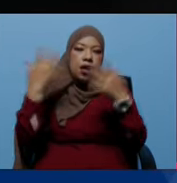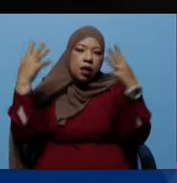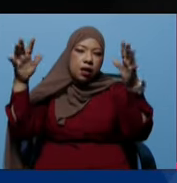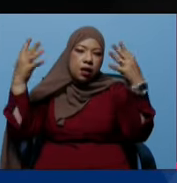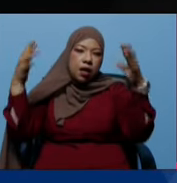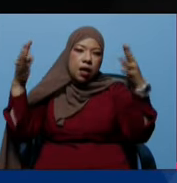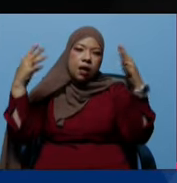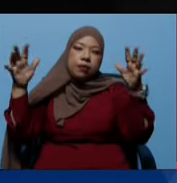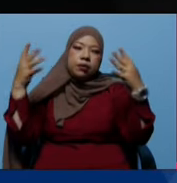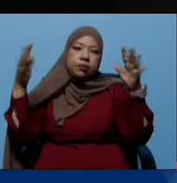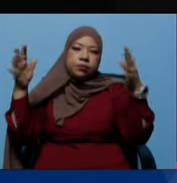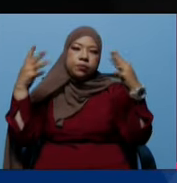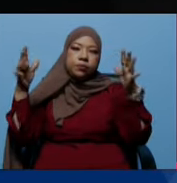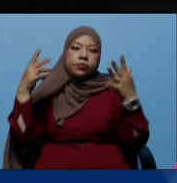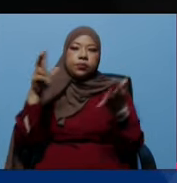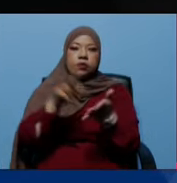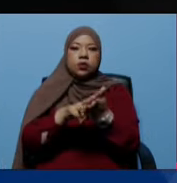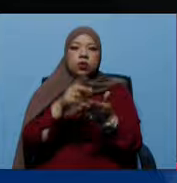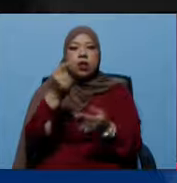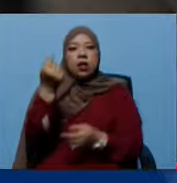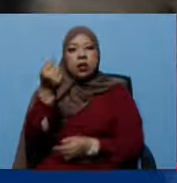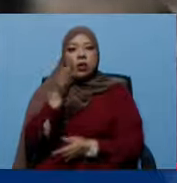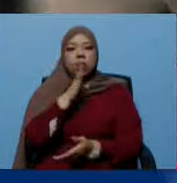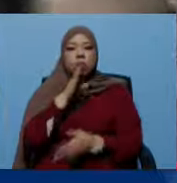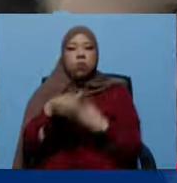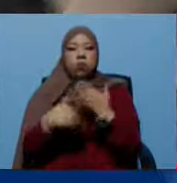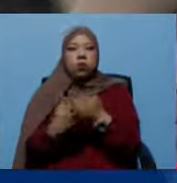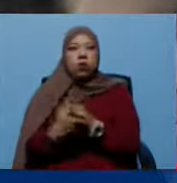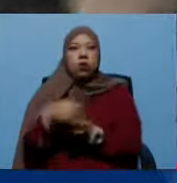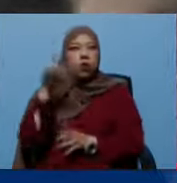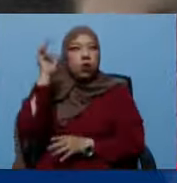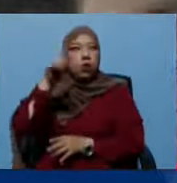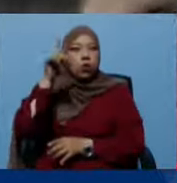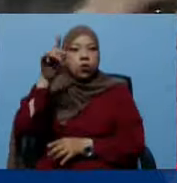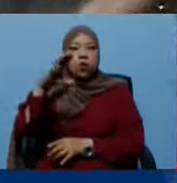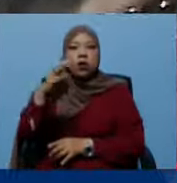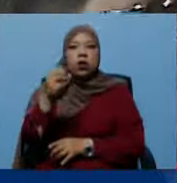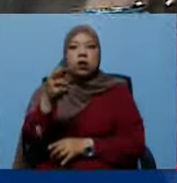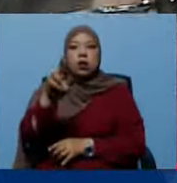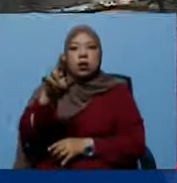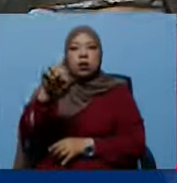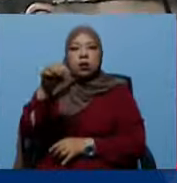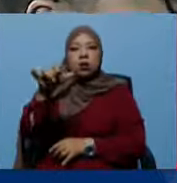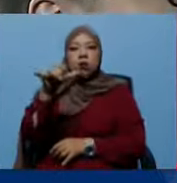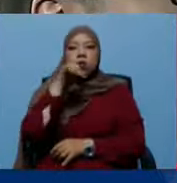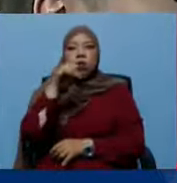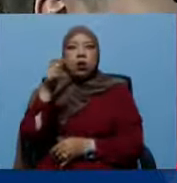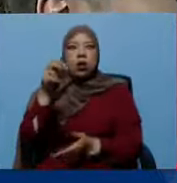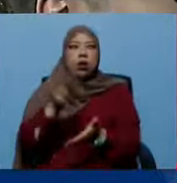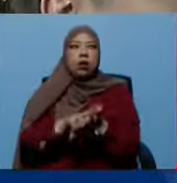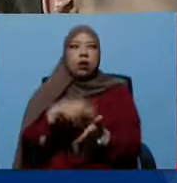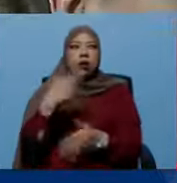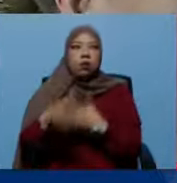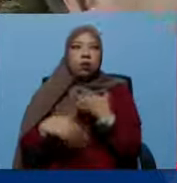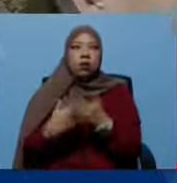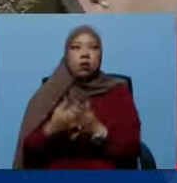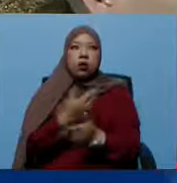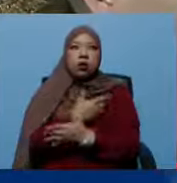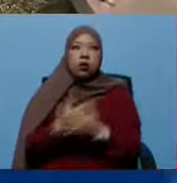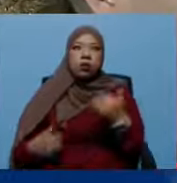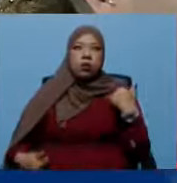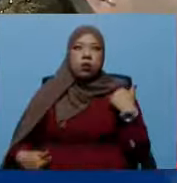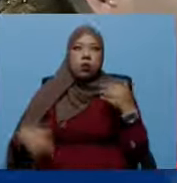procedo a designar a la profesora Carmen Yaritza Camejo Aponte como